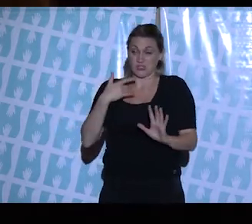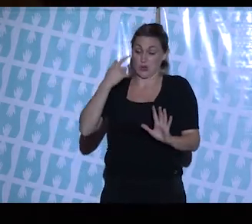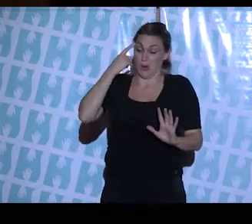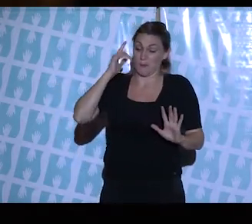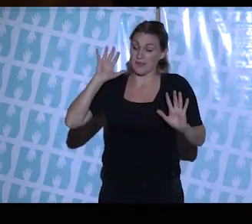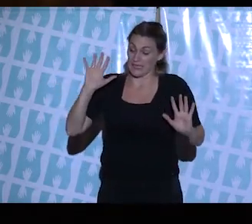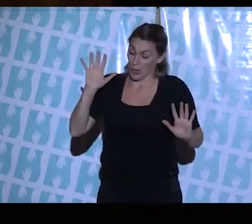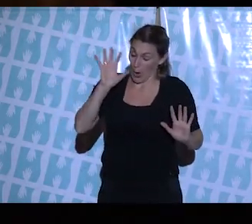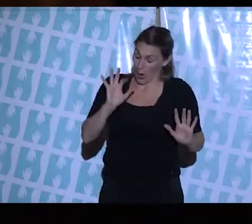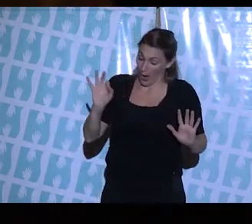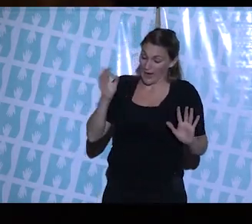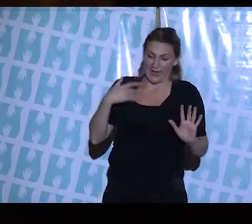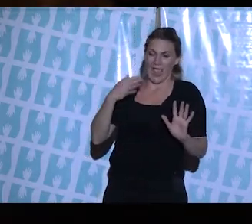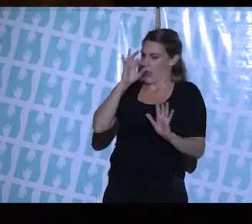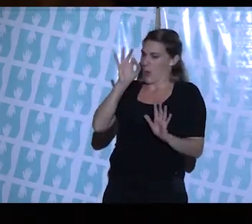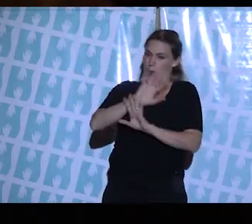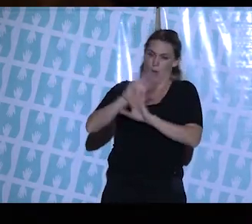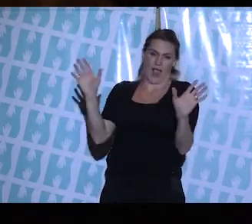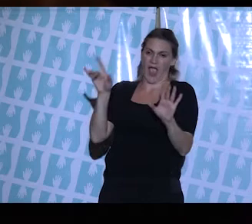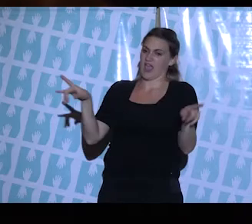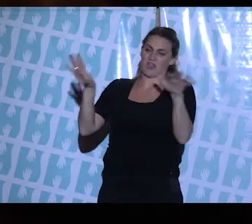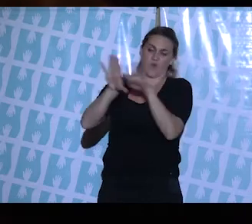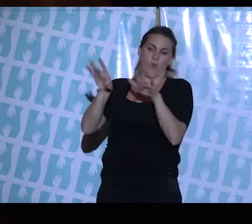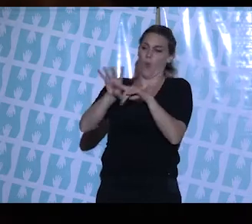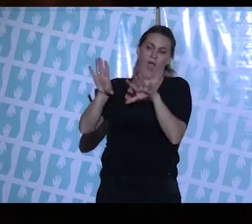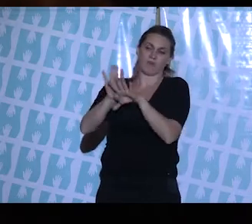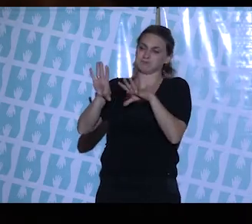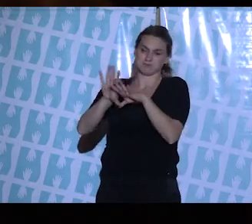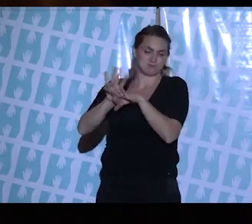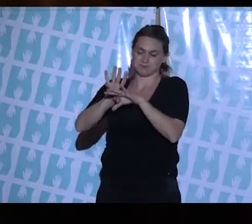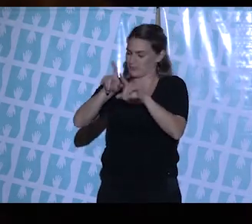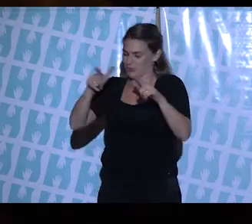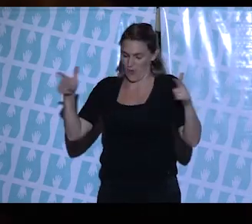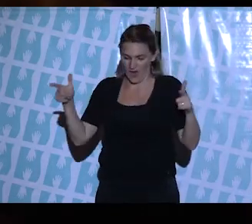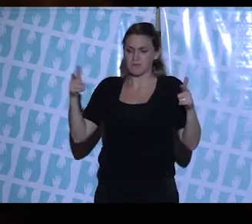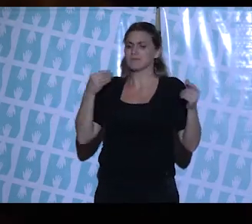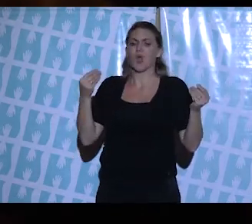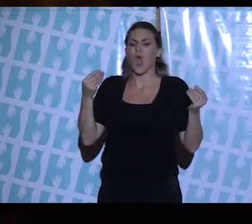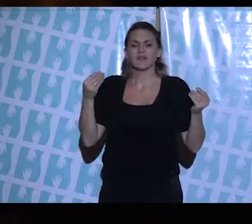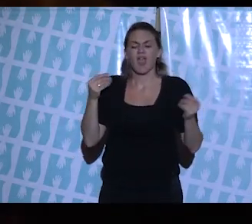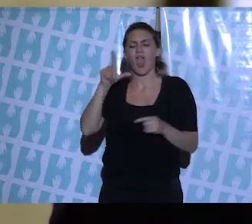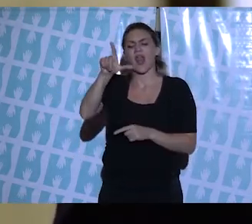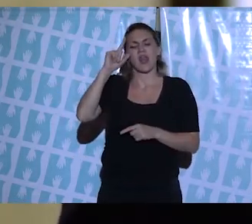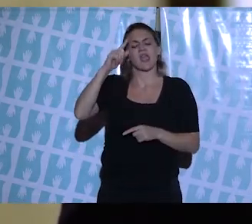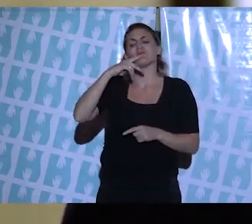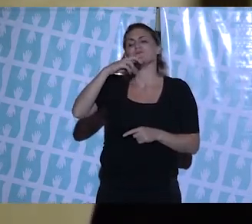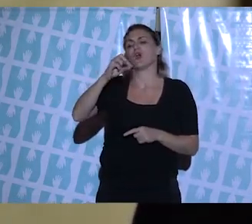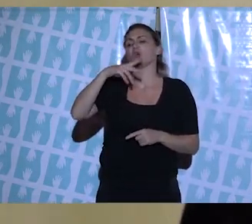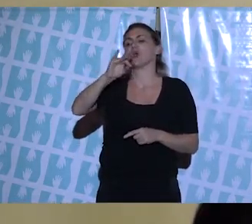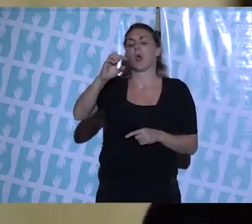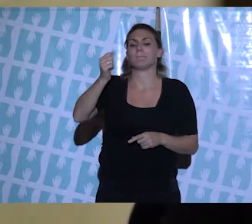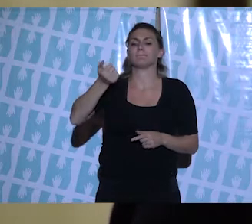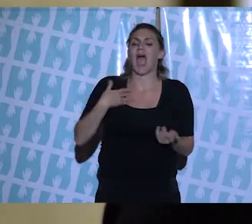esto cuando hablemos de los desafíos. ¿Por qué? Porque la levodopa es la sustitución natural